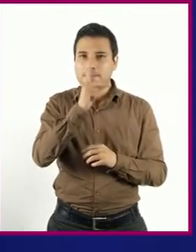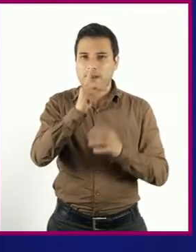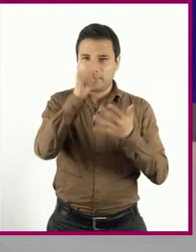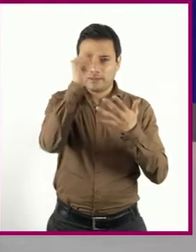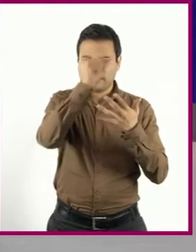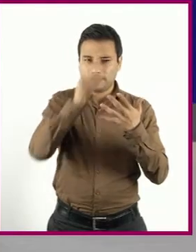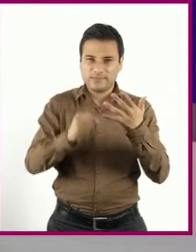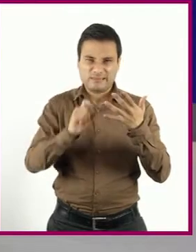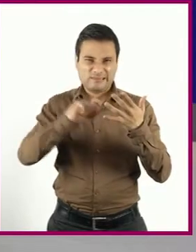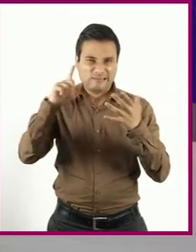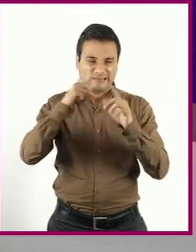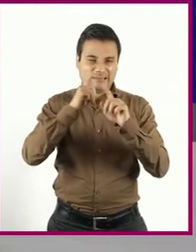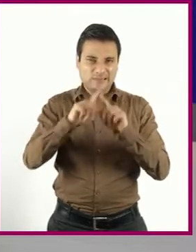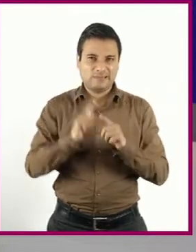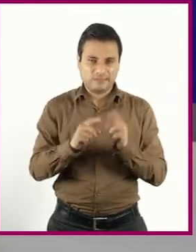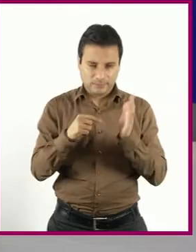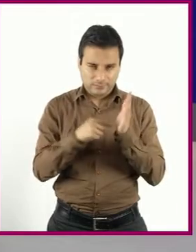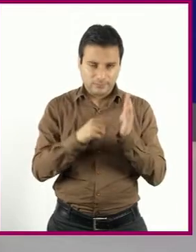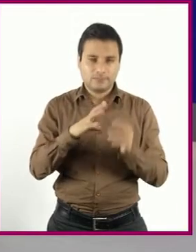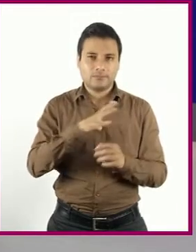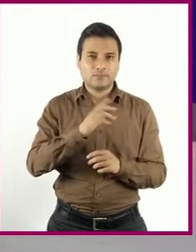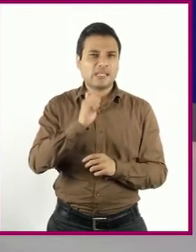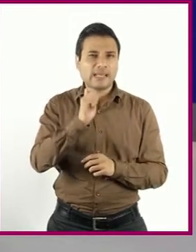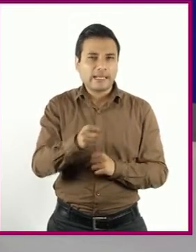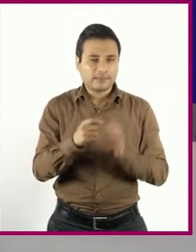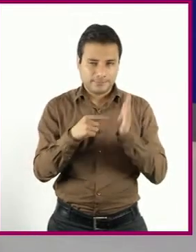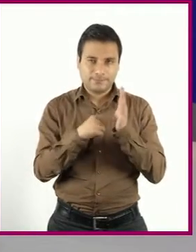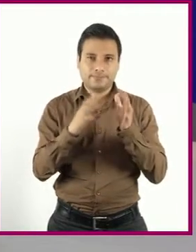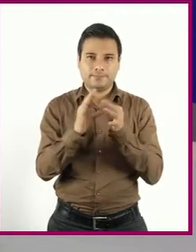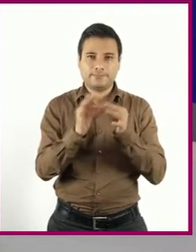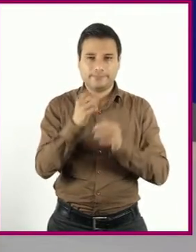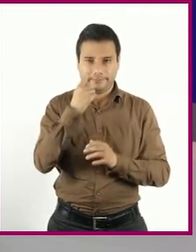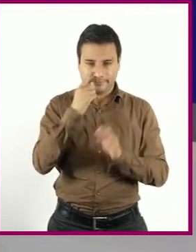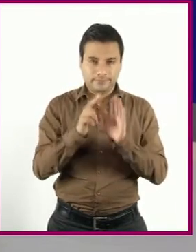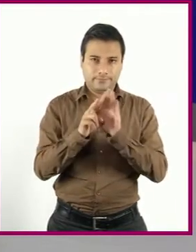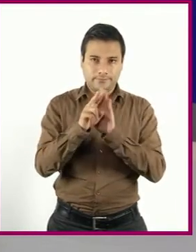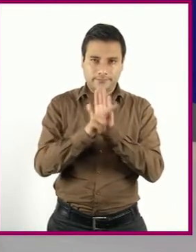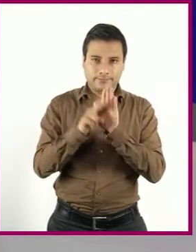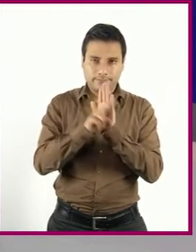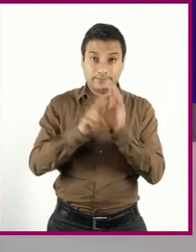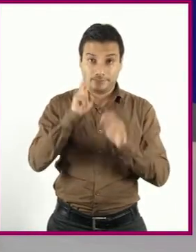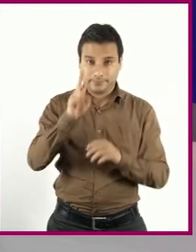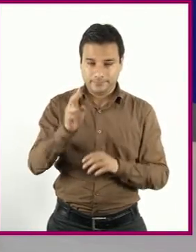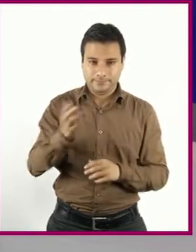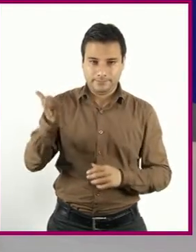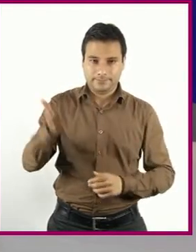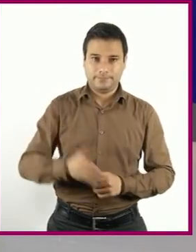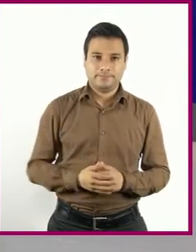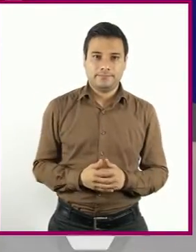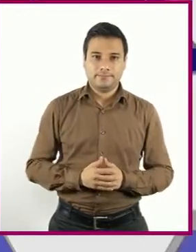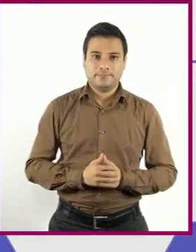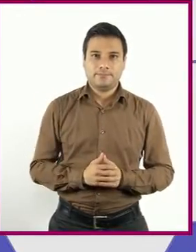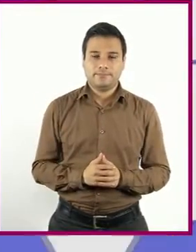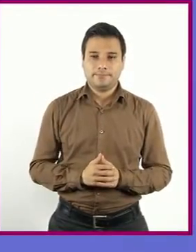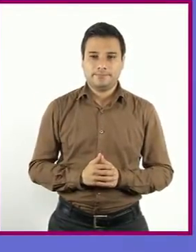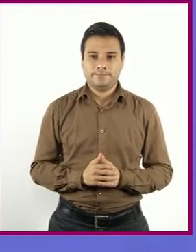las palabras técnicas y su significado. Veamos el siguiente video. Corre video.